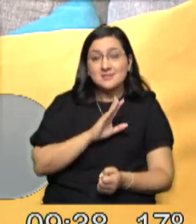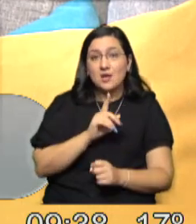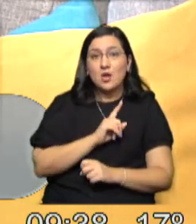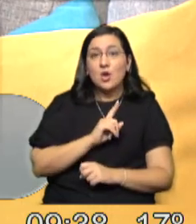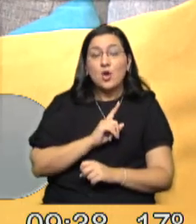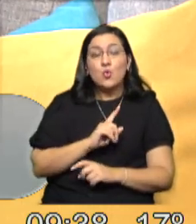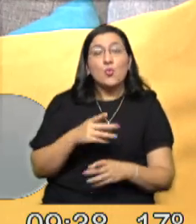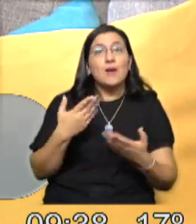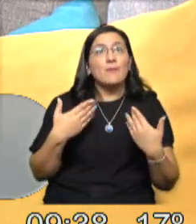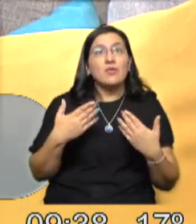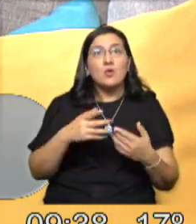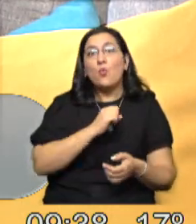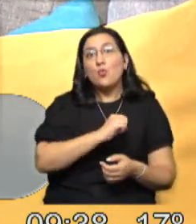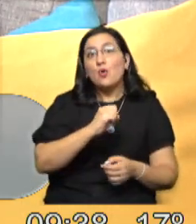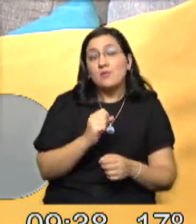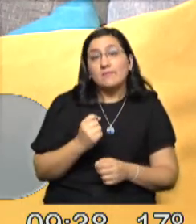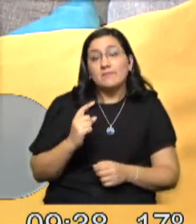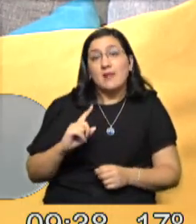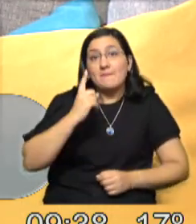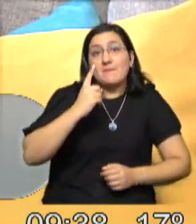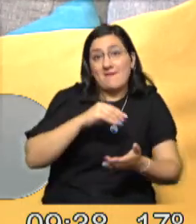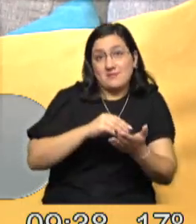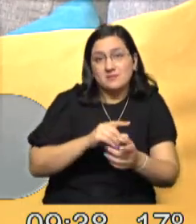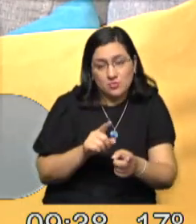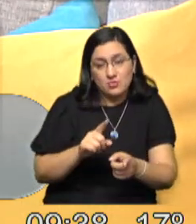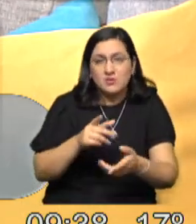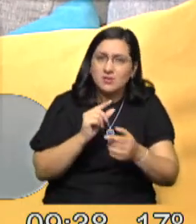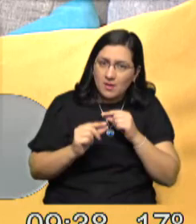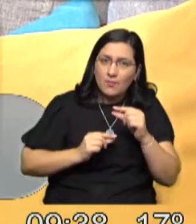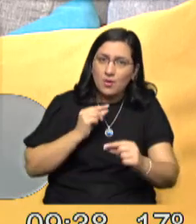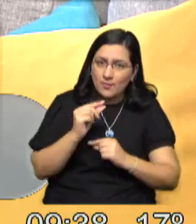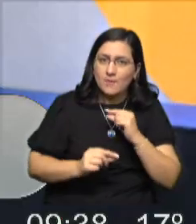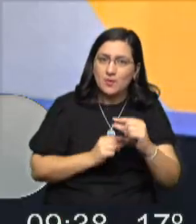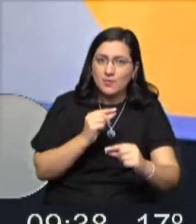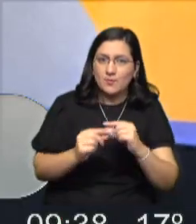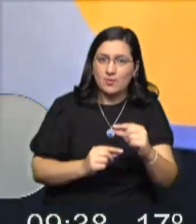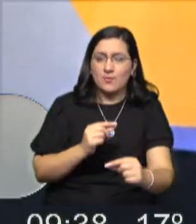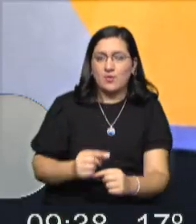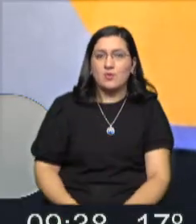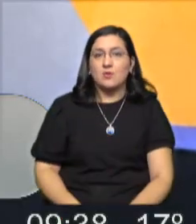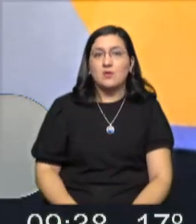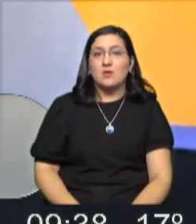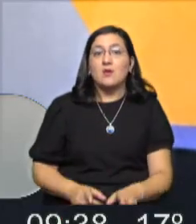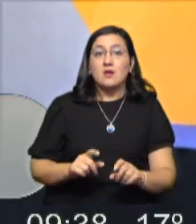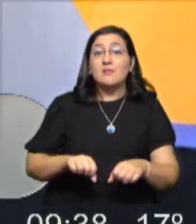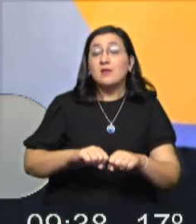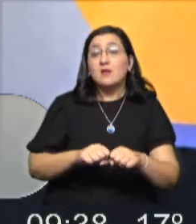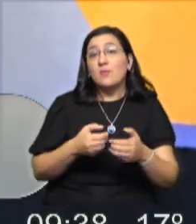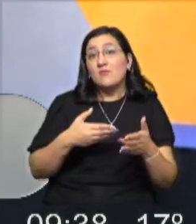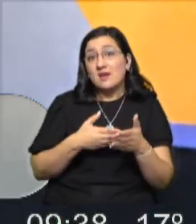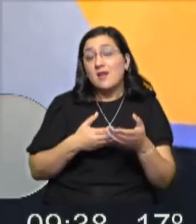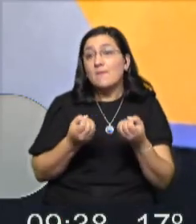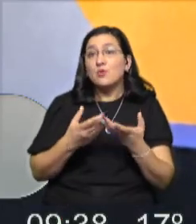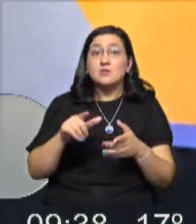tiro libre de una. Vos tenés que entrenarlo 50 veces. Bueno, esto es lo mismo. Entonces, digo, es eso. Ahora, también, darle la motivación. También rompiendo barreras, ¿no? Porque es